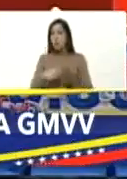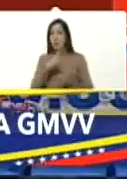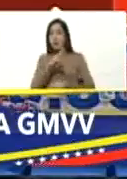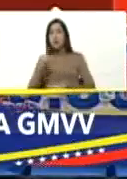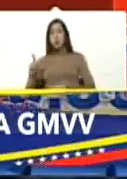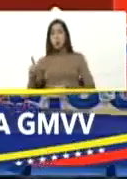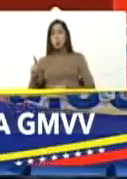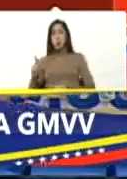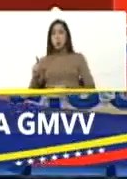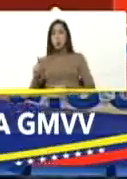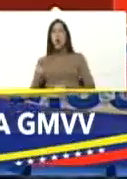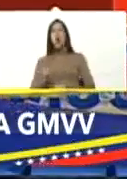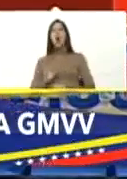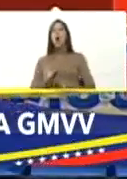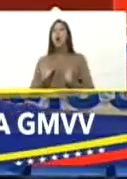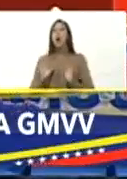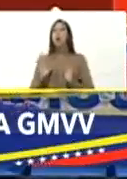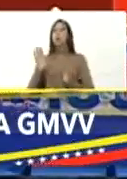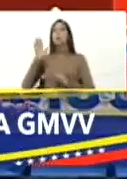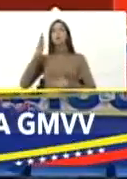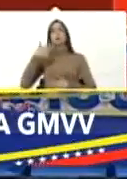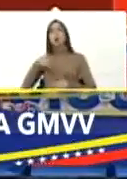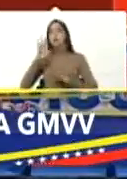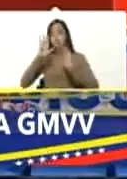¿verdad? A 19, yo tengo mi mente